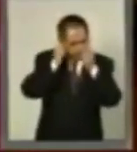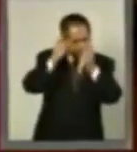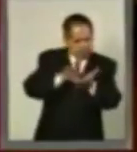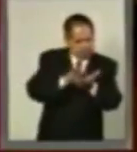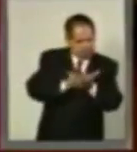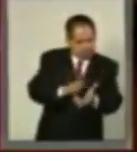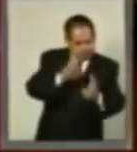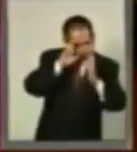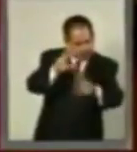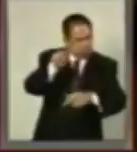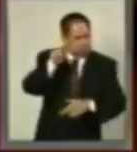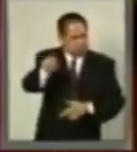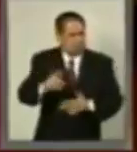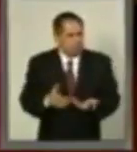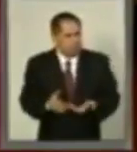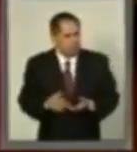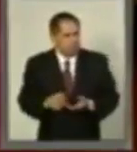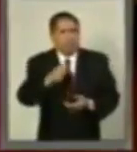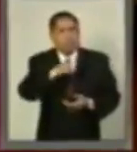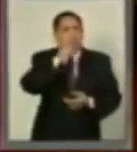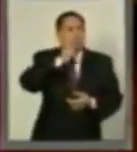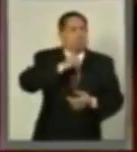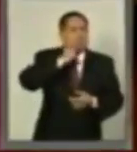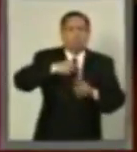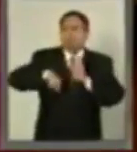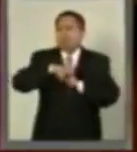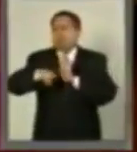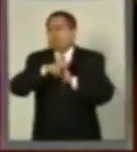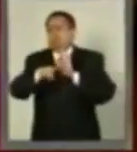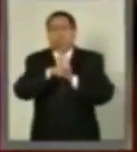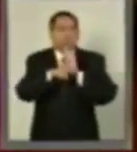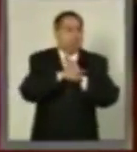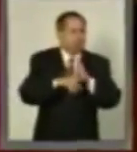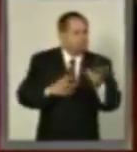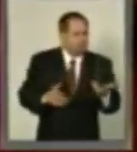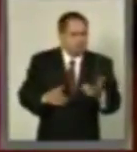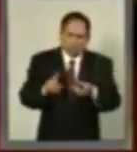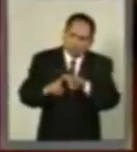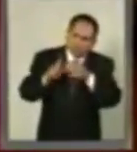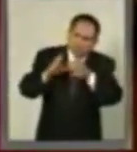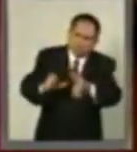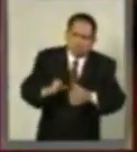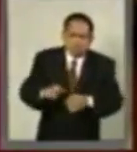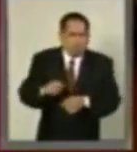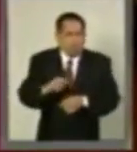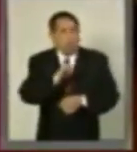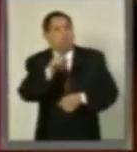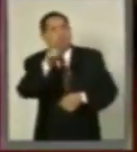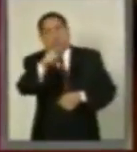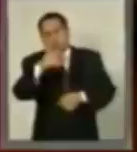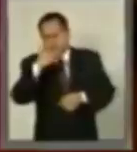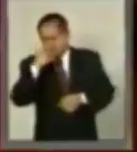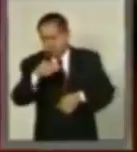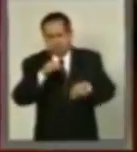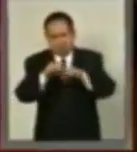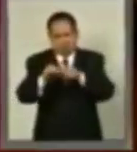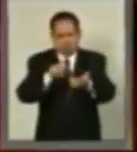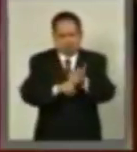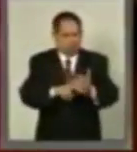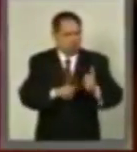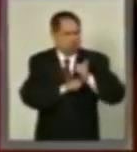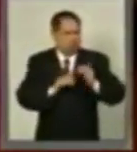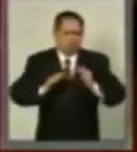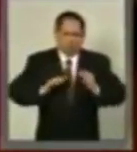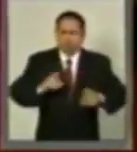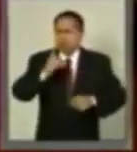nunca se escucha de algunos muy críticos un buen trabajo de algún miembro de nuestras Fuerzas Armadas o